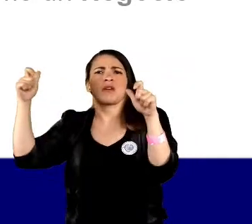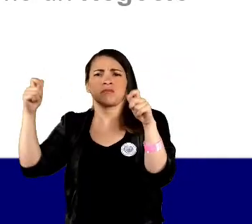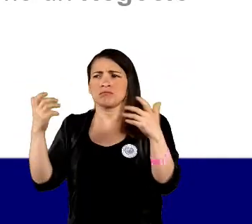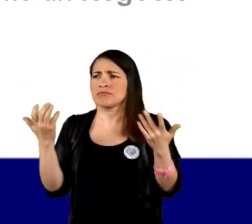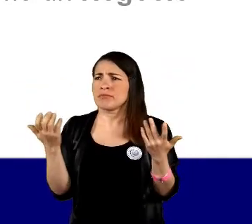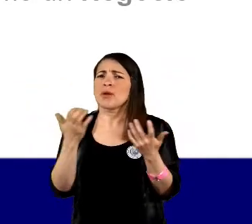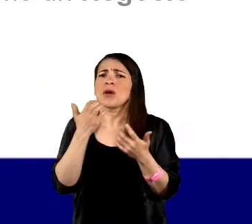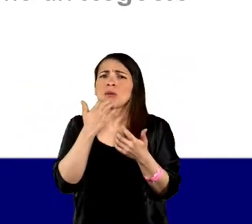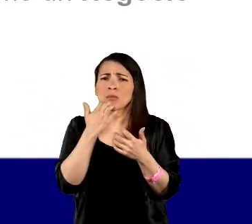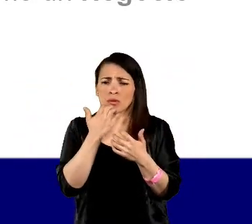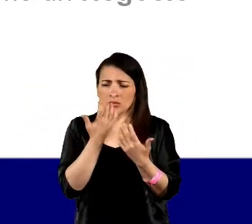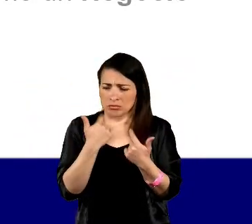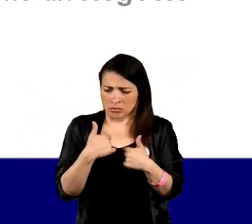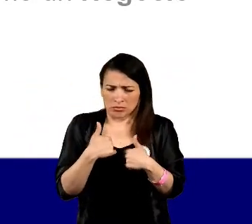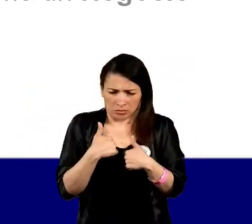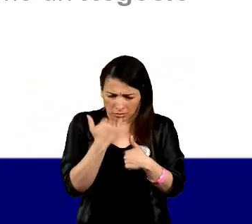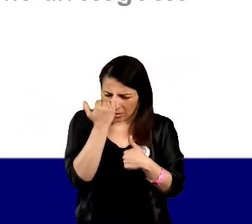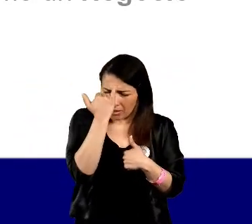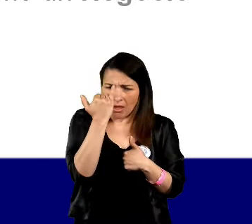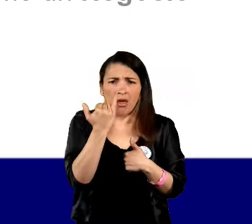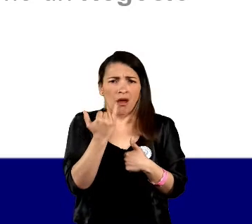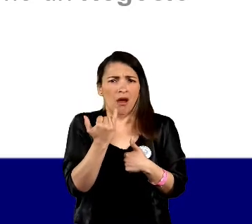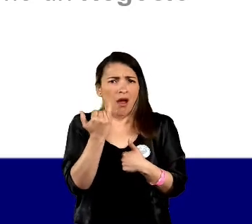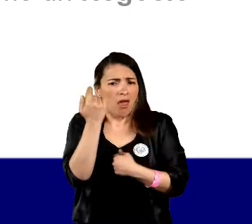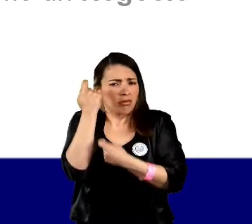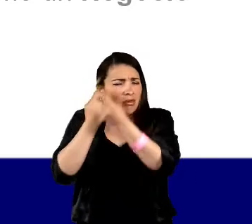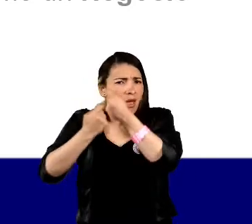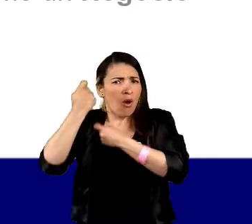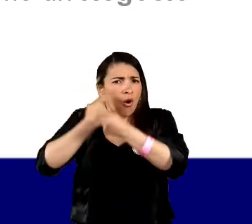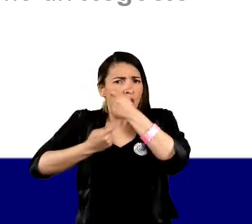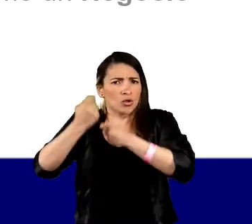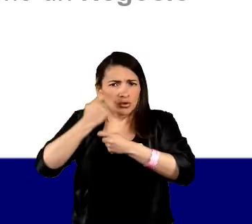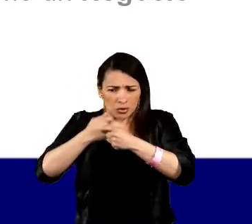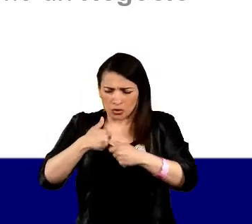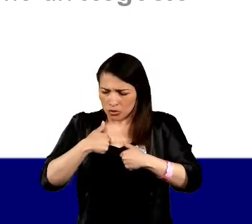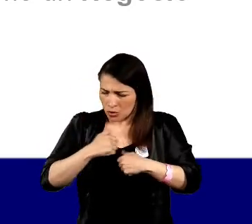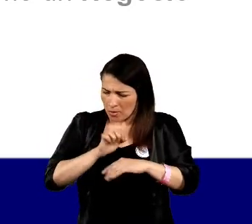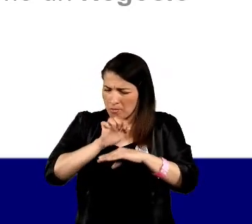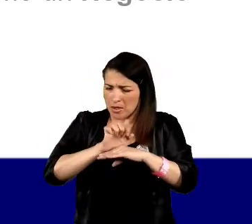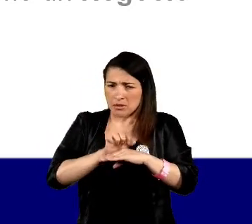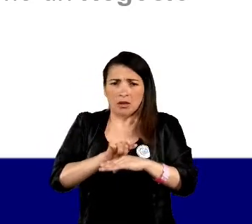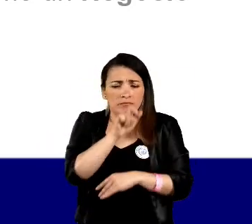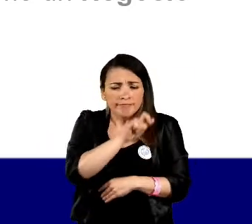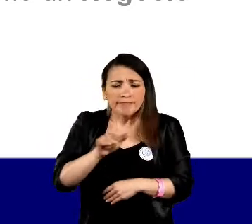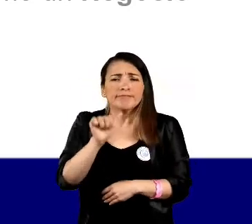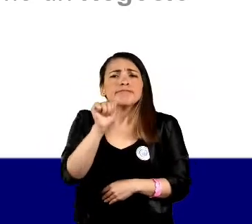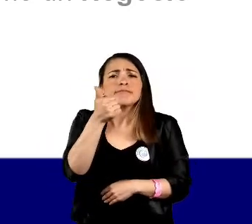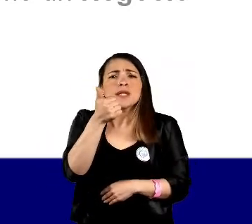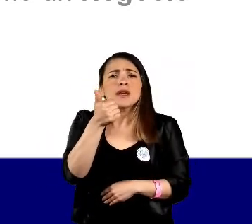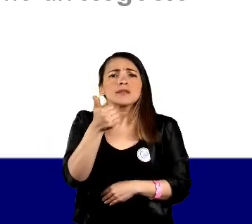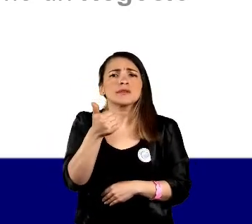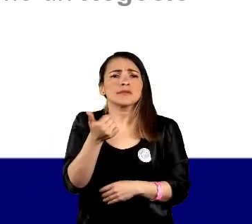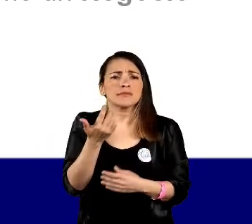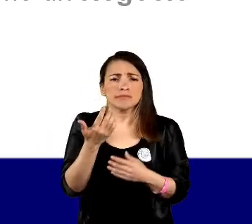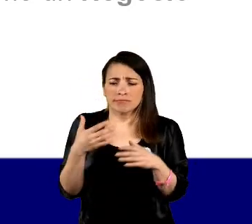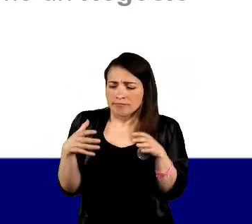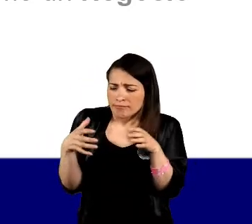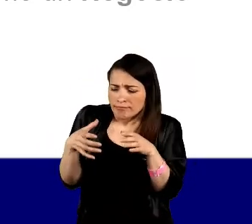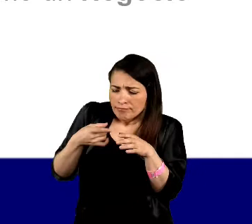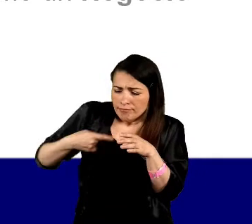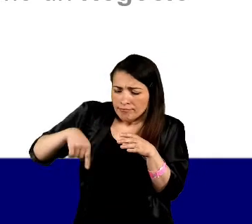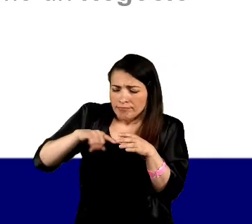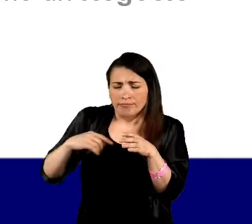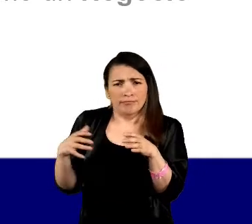que tiene una empresa de 10 a 50 personas para fortalecerse porque